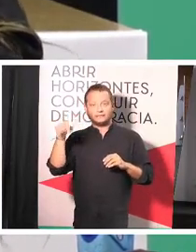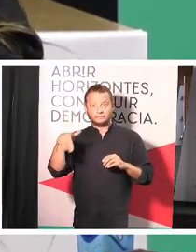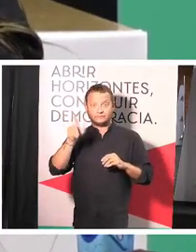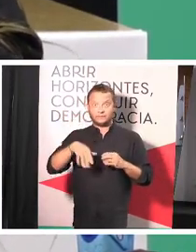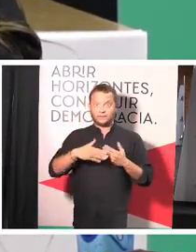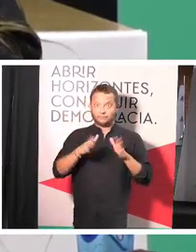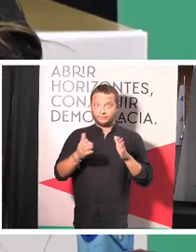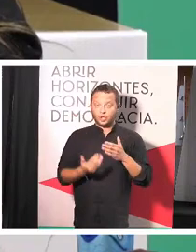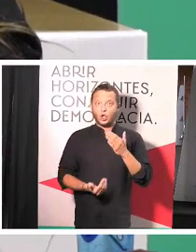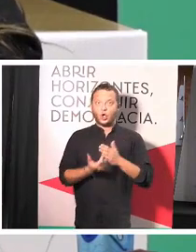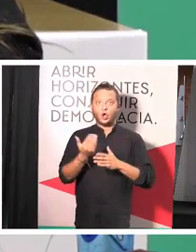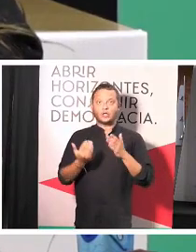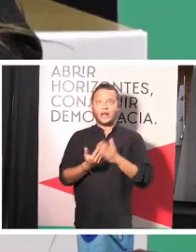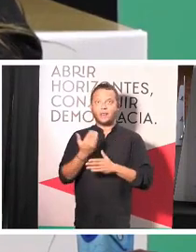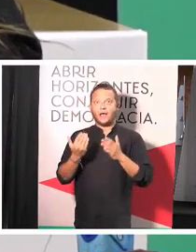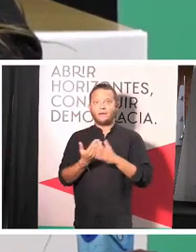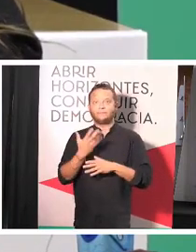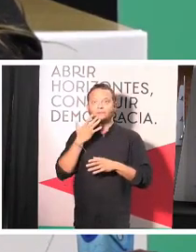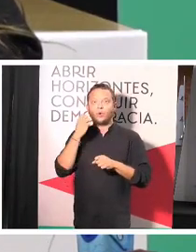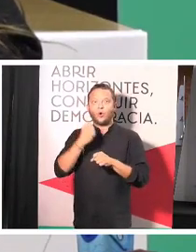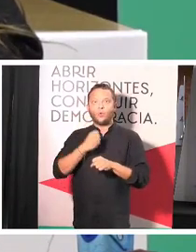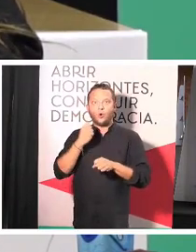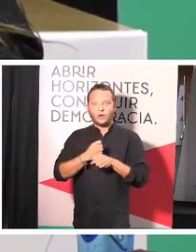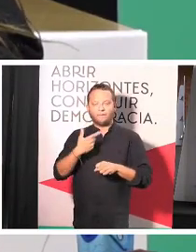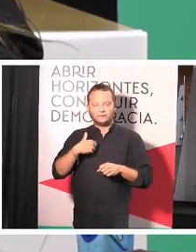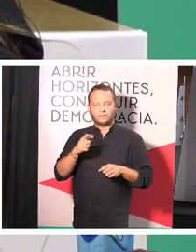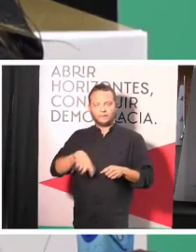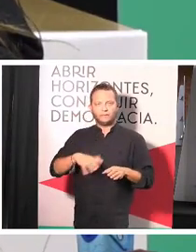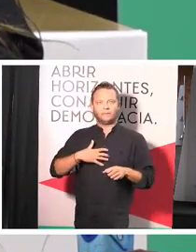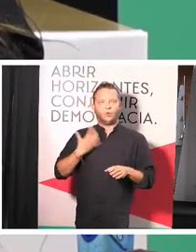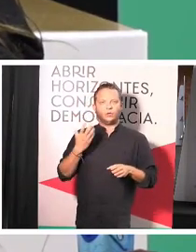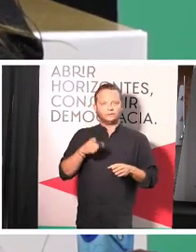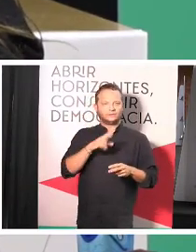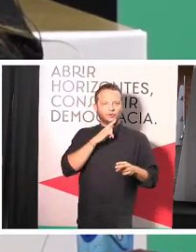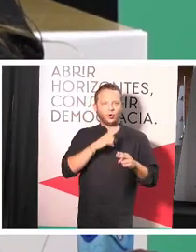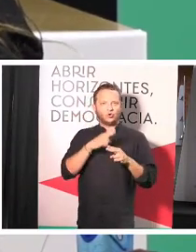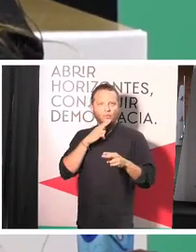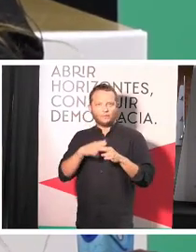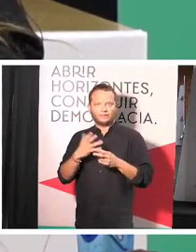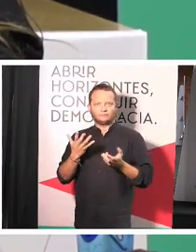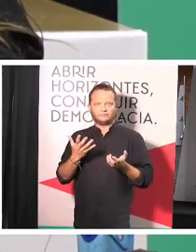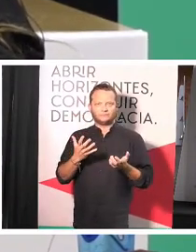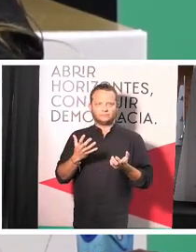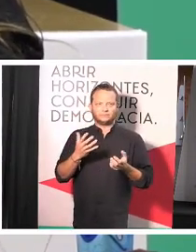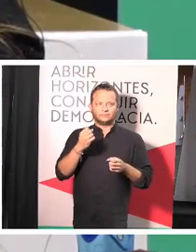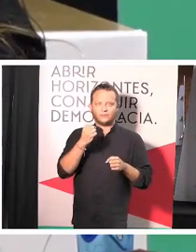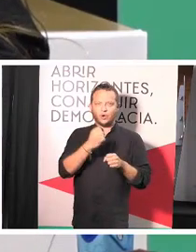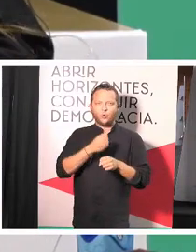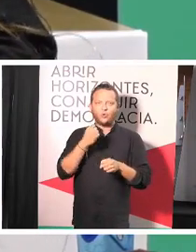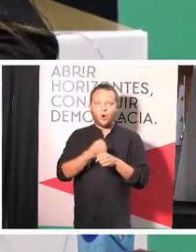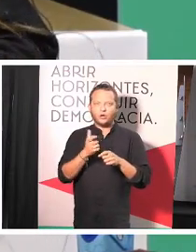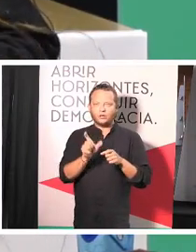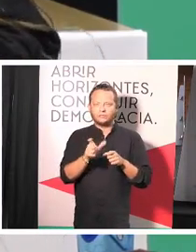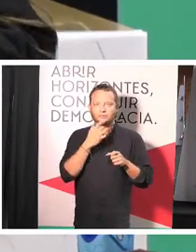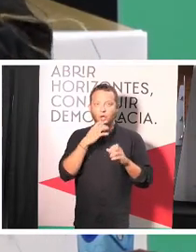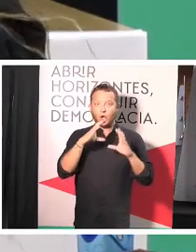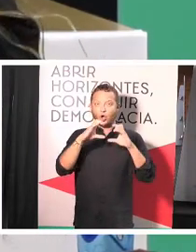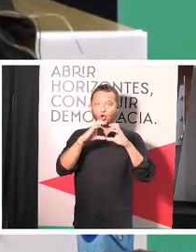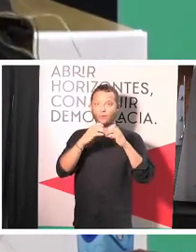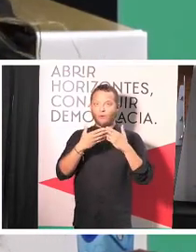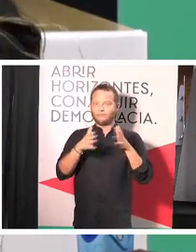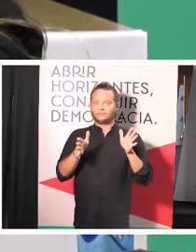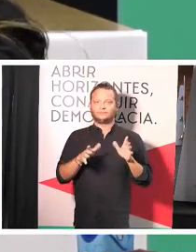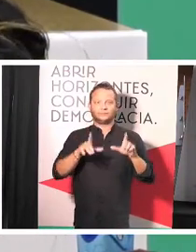abrió unas jornadas del Reshaping Work, que a mí también me molestan en cierta parte estos nombres del Reshaping Work, donde las abría Globo